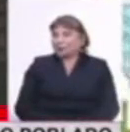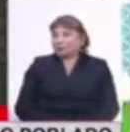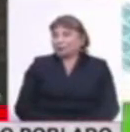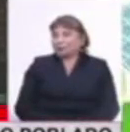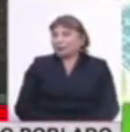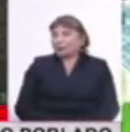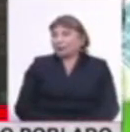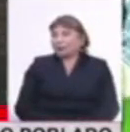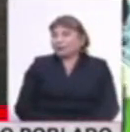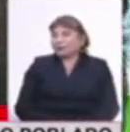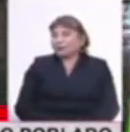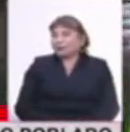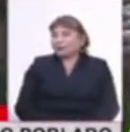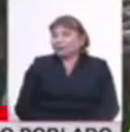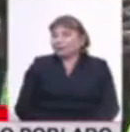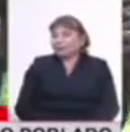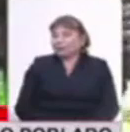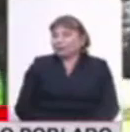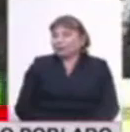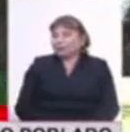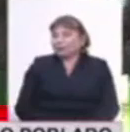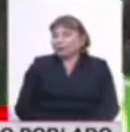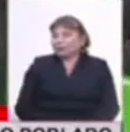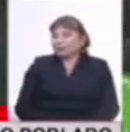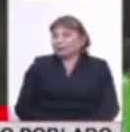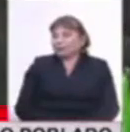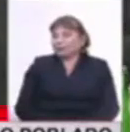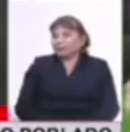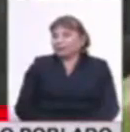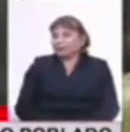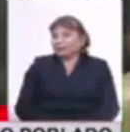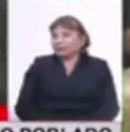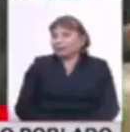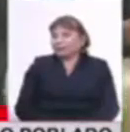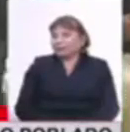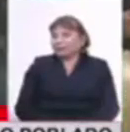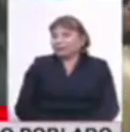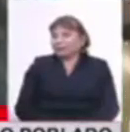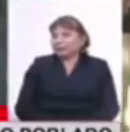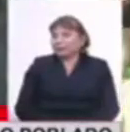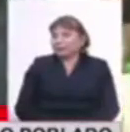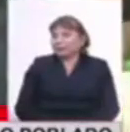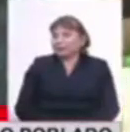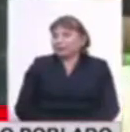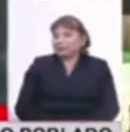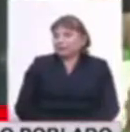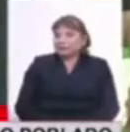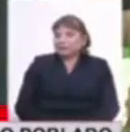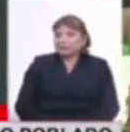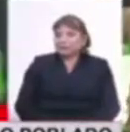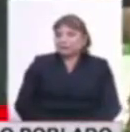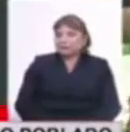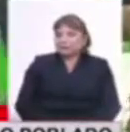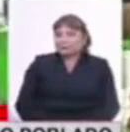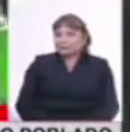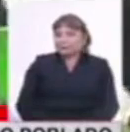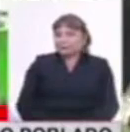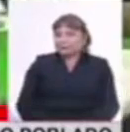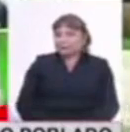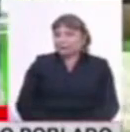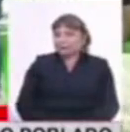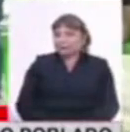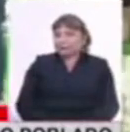va a Junín, que va a Huancavelica. 12 años atrás. Se volvió hace 5 años aproximadamente